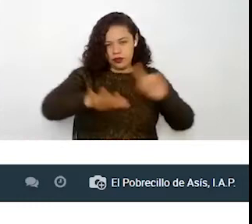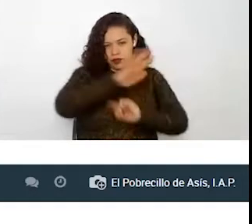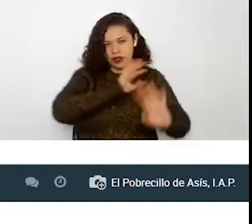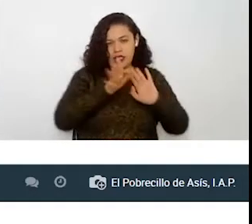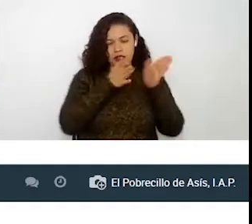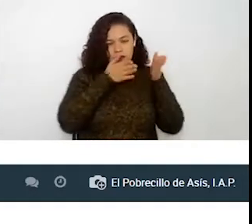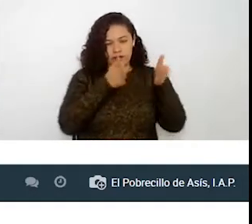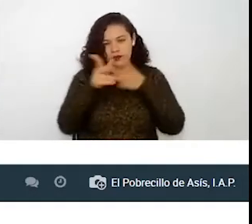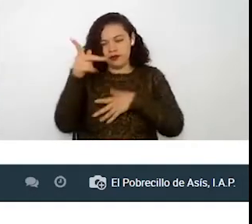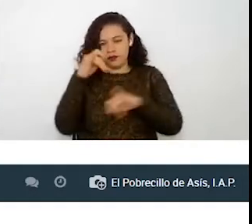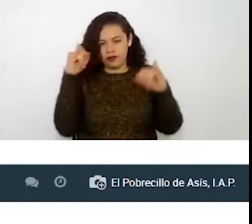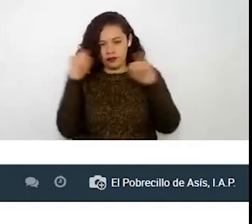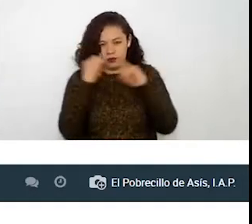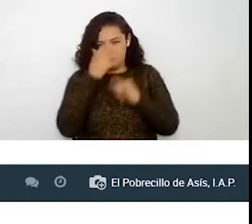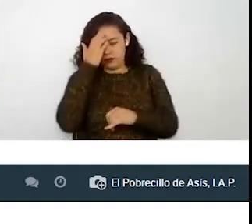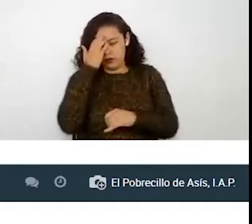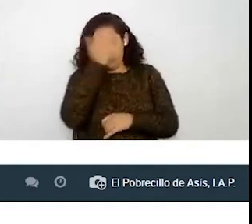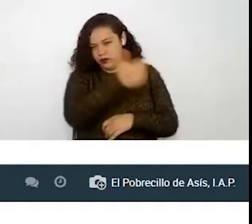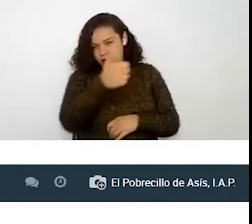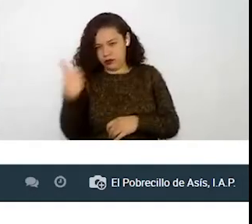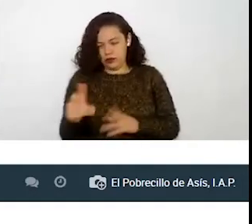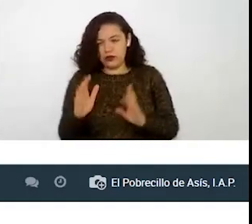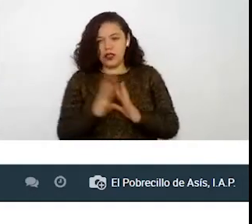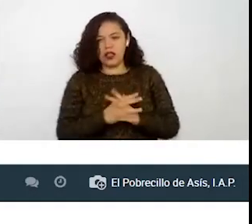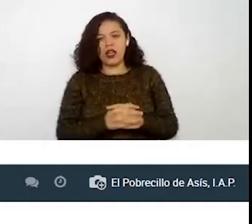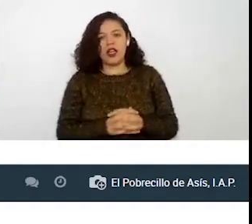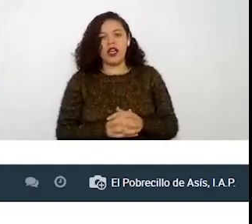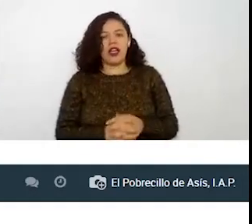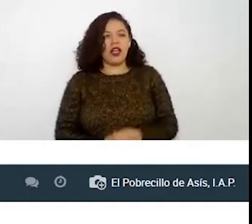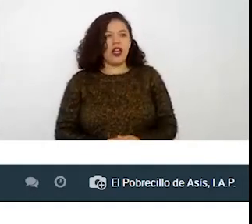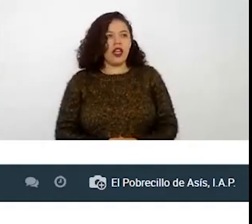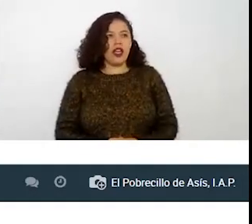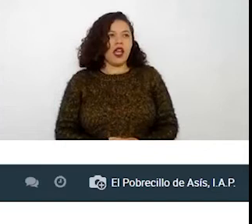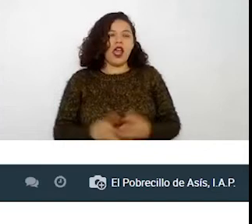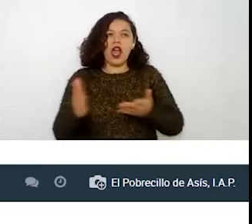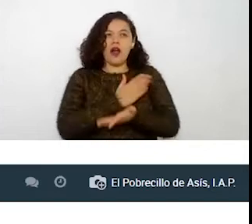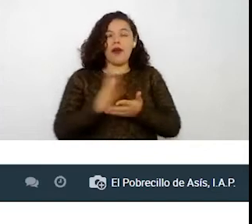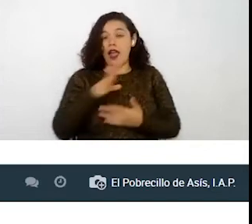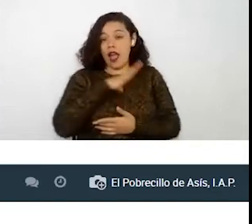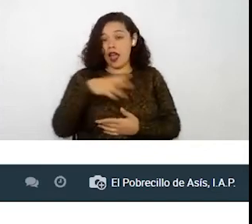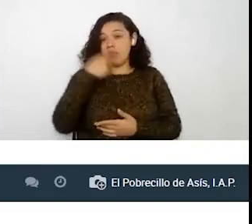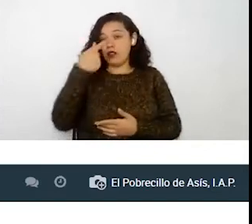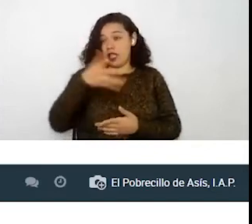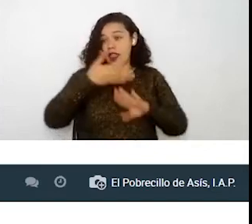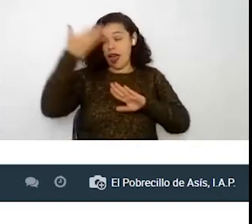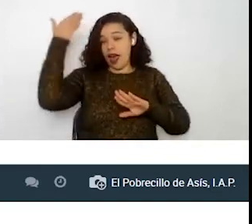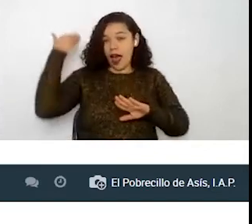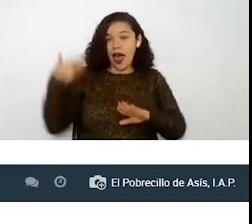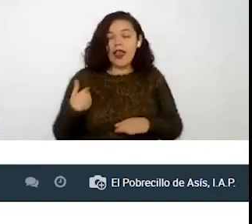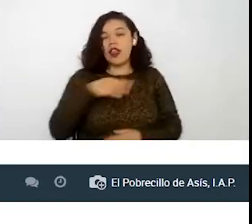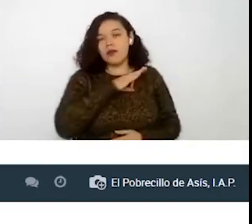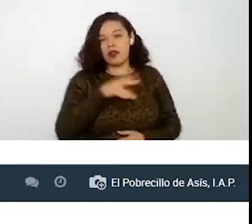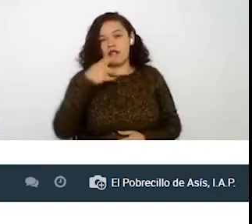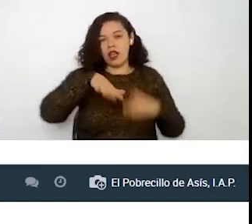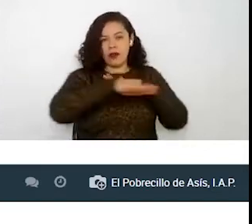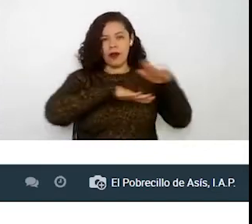conozcan de su propia institución pues y aparte de los de lo que han venido manejando También es importante y ustedes se